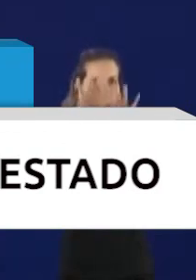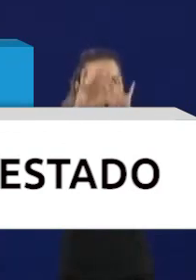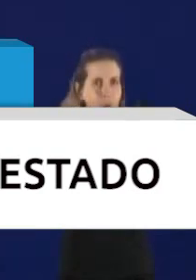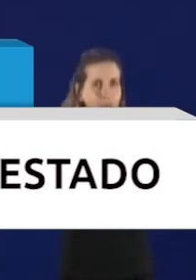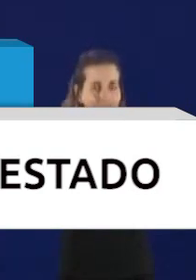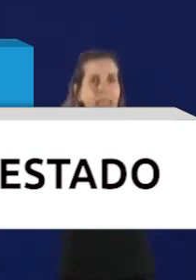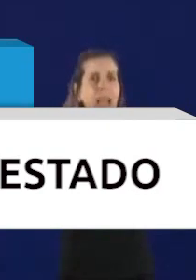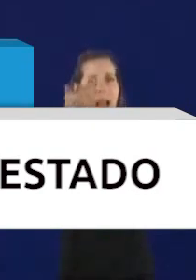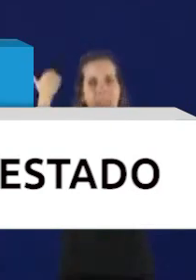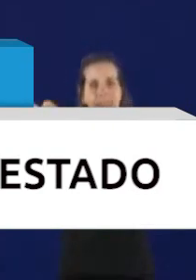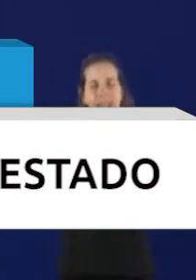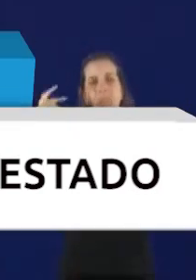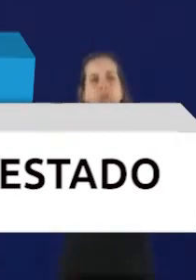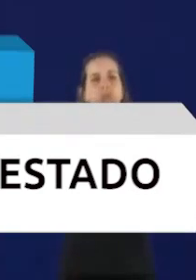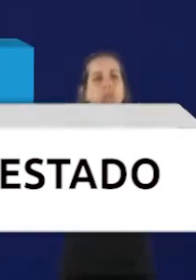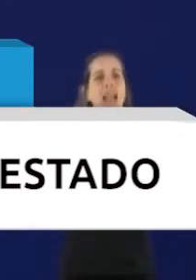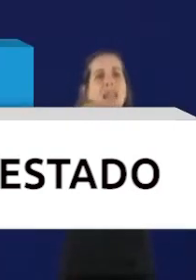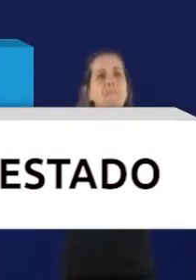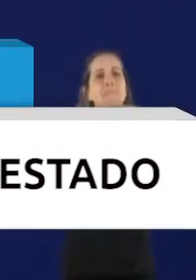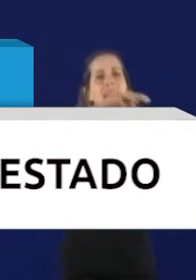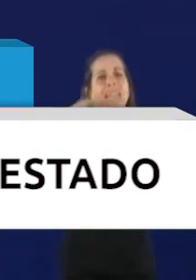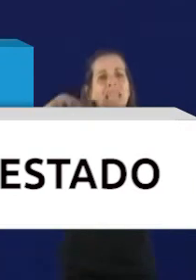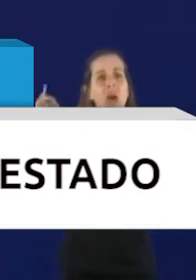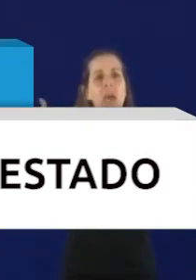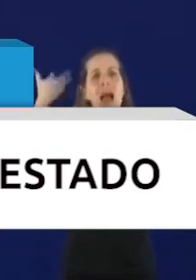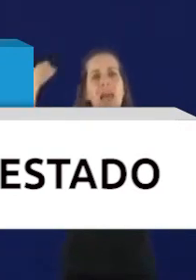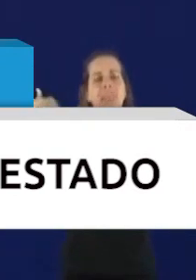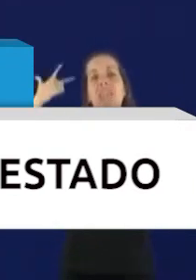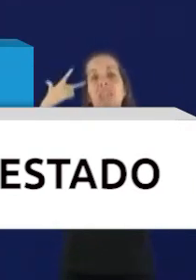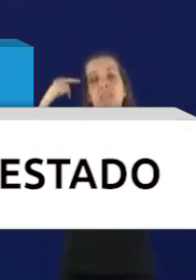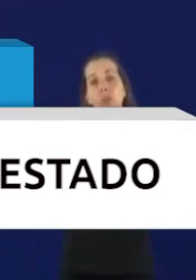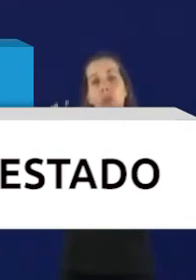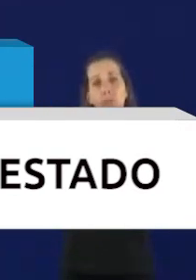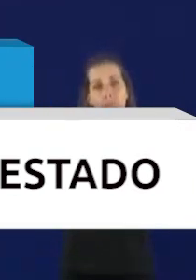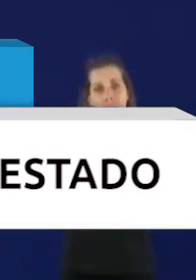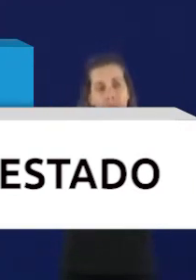pasó de 18 ministerios a tener 9 ministerios.